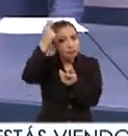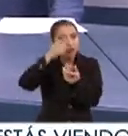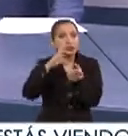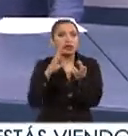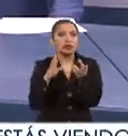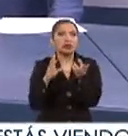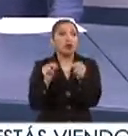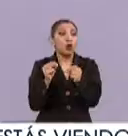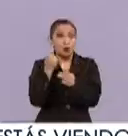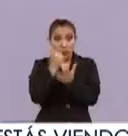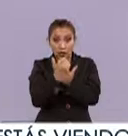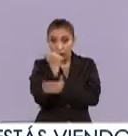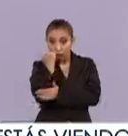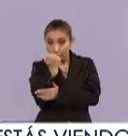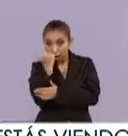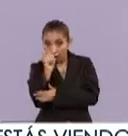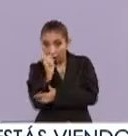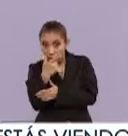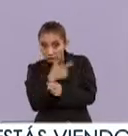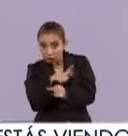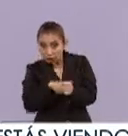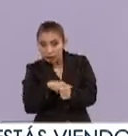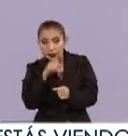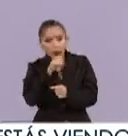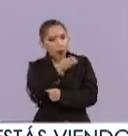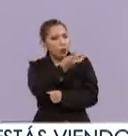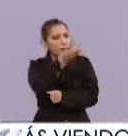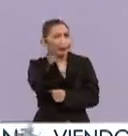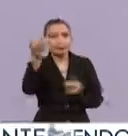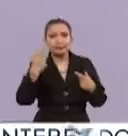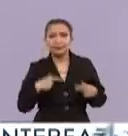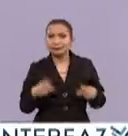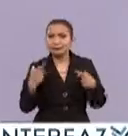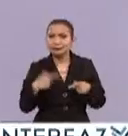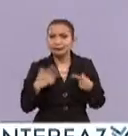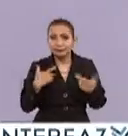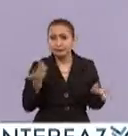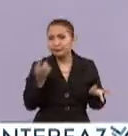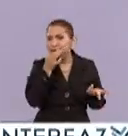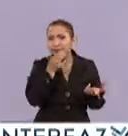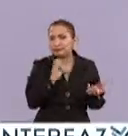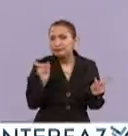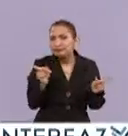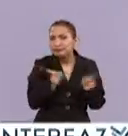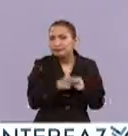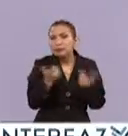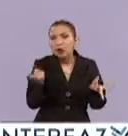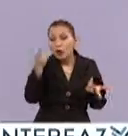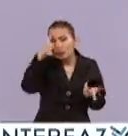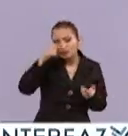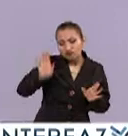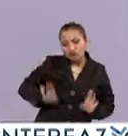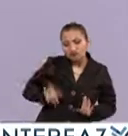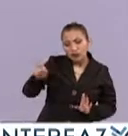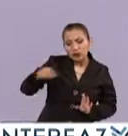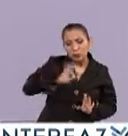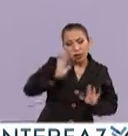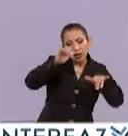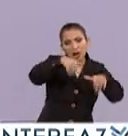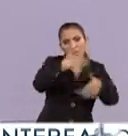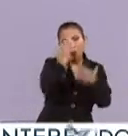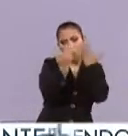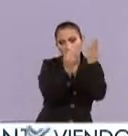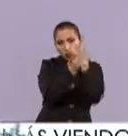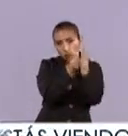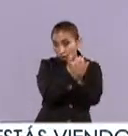no solo a los alumnos del Tecnológico Nacional, sino a cualquier persona. Coméntenos un poco más, ¿cuál es el perfil de las personas que puedan cursar?